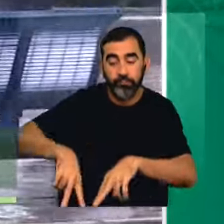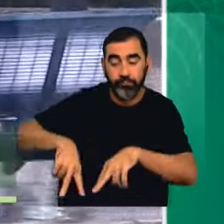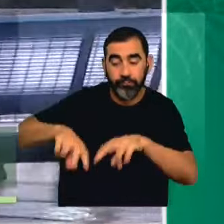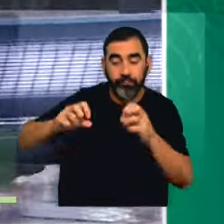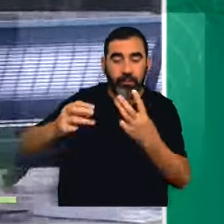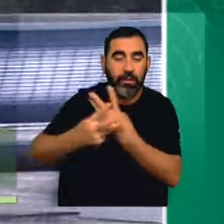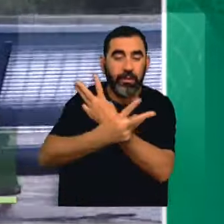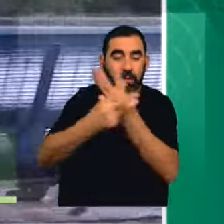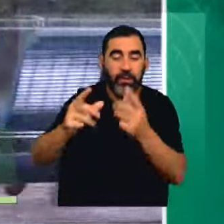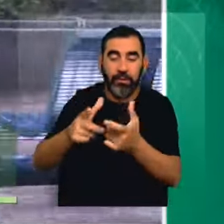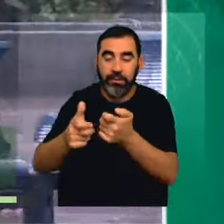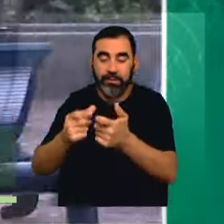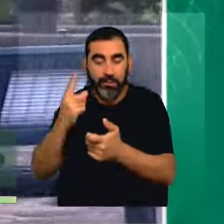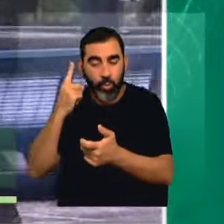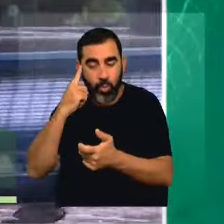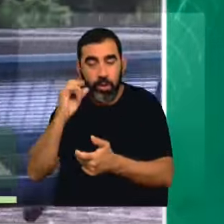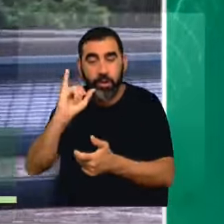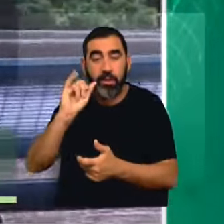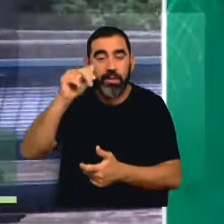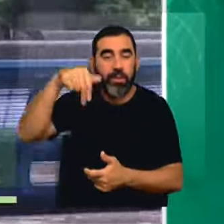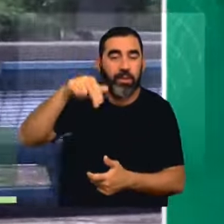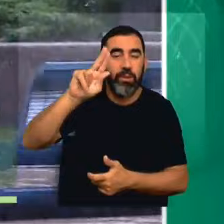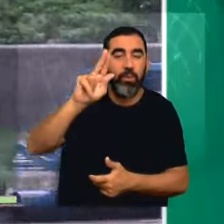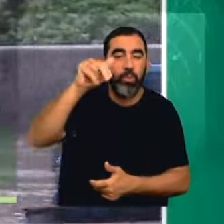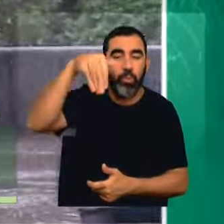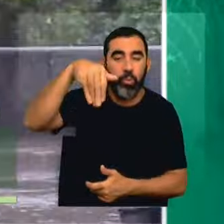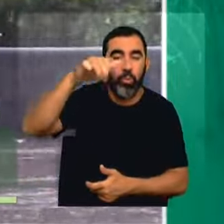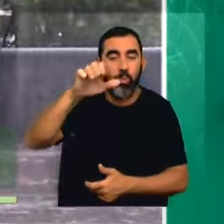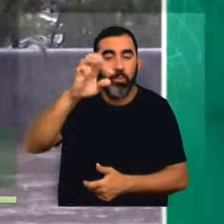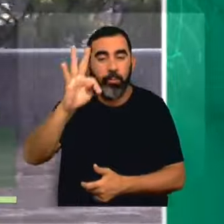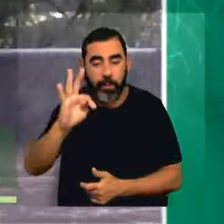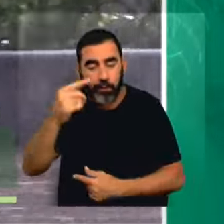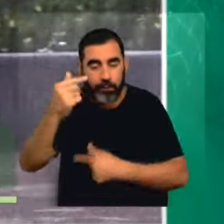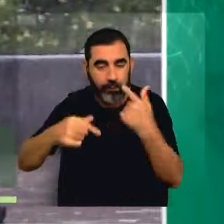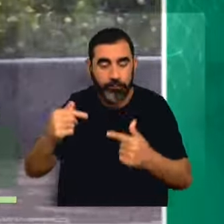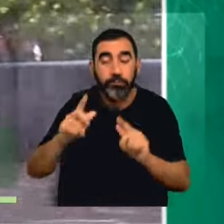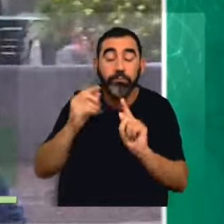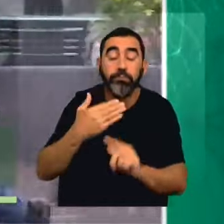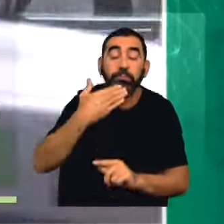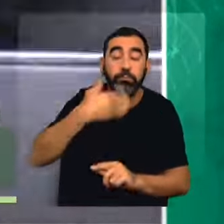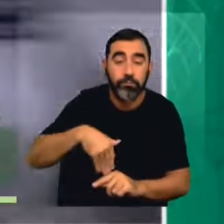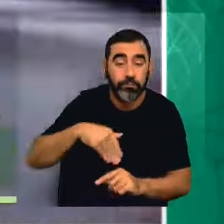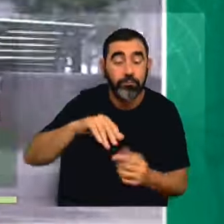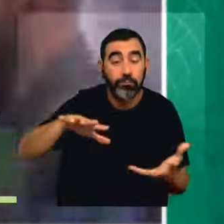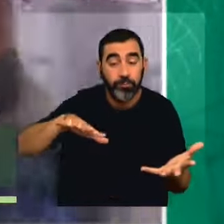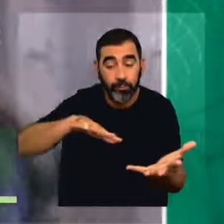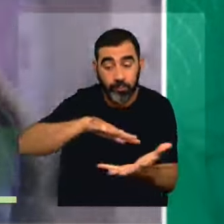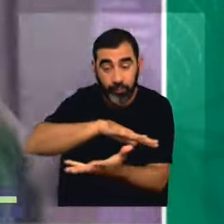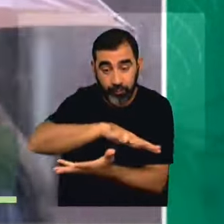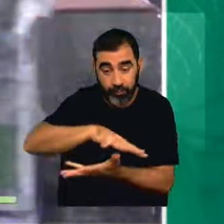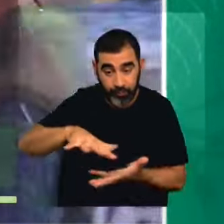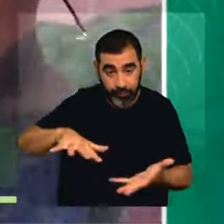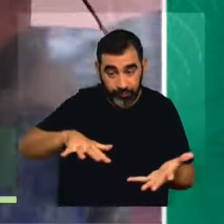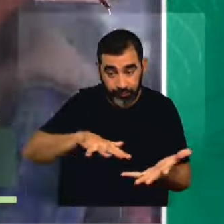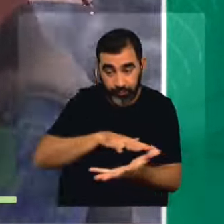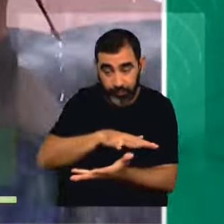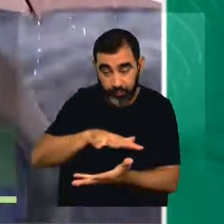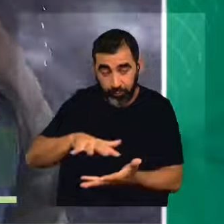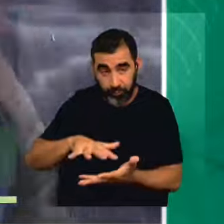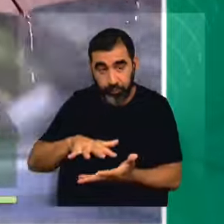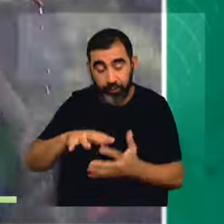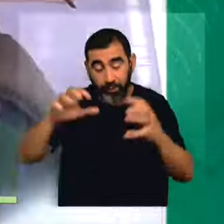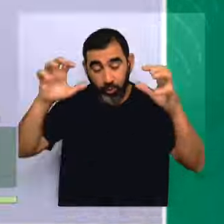mira en los celulares lo que hace inumet etcétera tienen que entender que las condiciones que se dan Sí